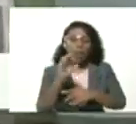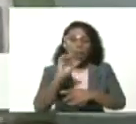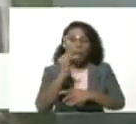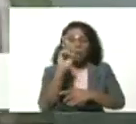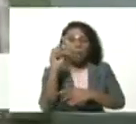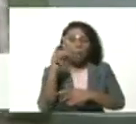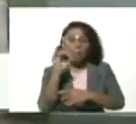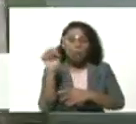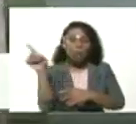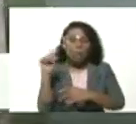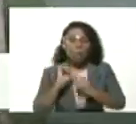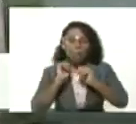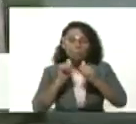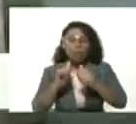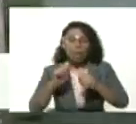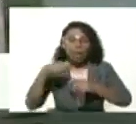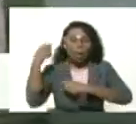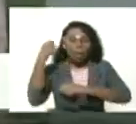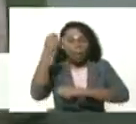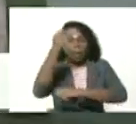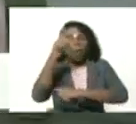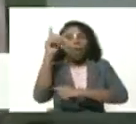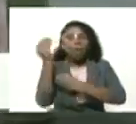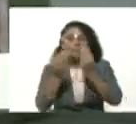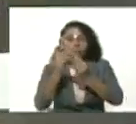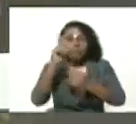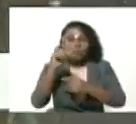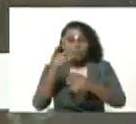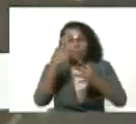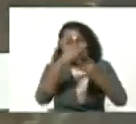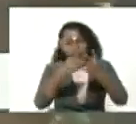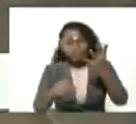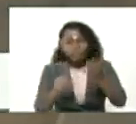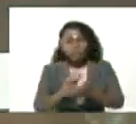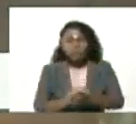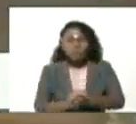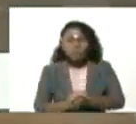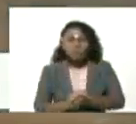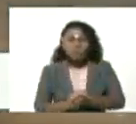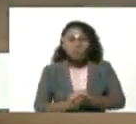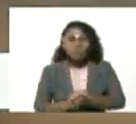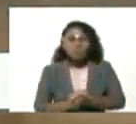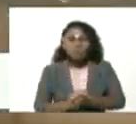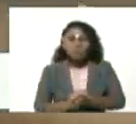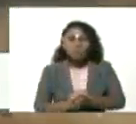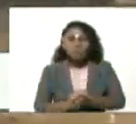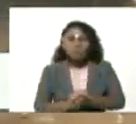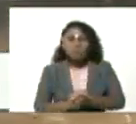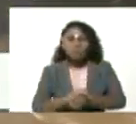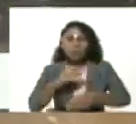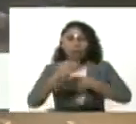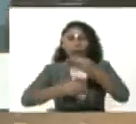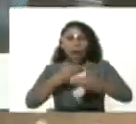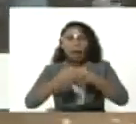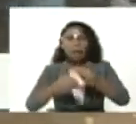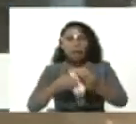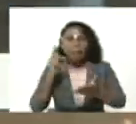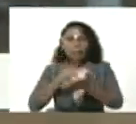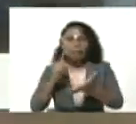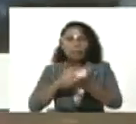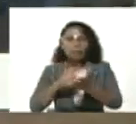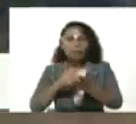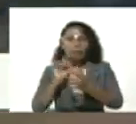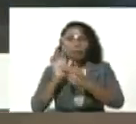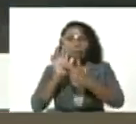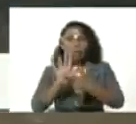vez en el Orinoco el río Apure, así como también el Cuchivero y el Caura, ha hecho que se presente el fenómeno